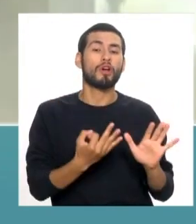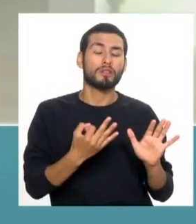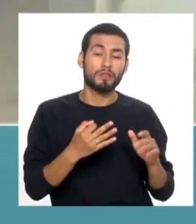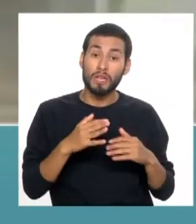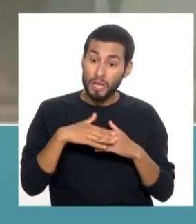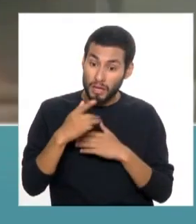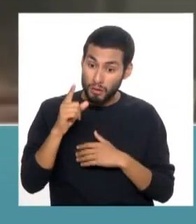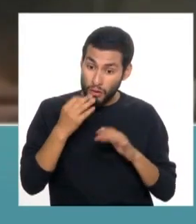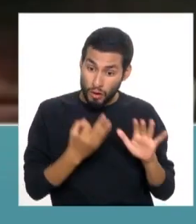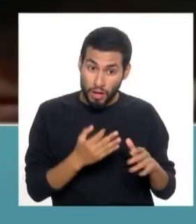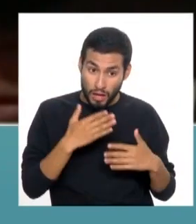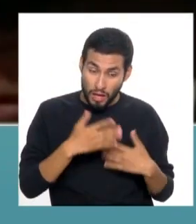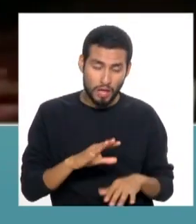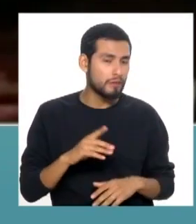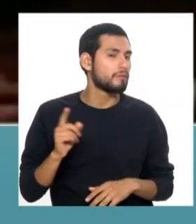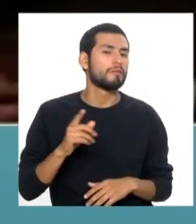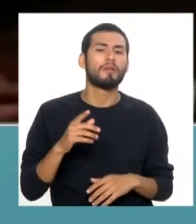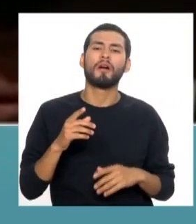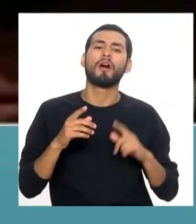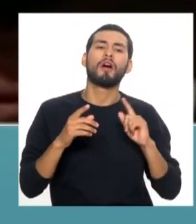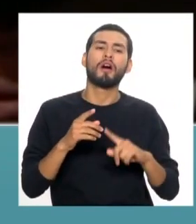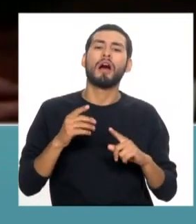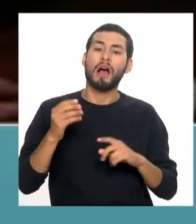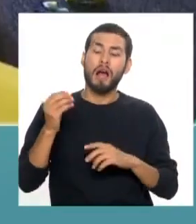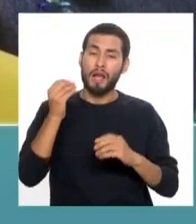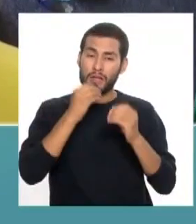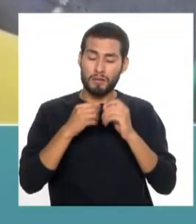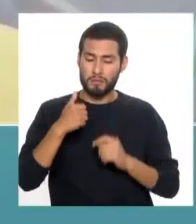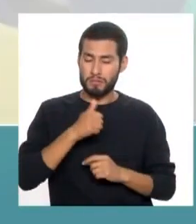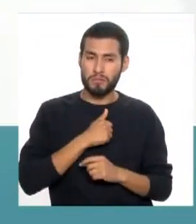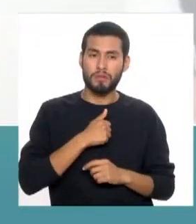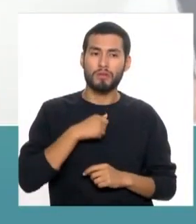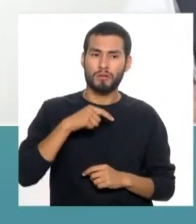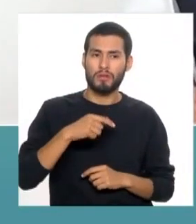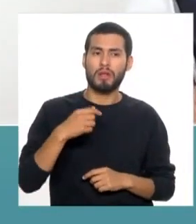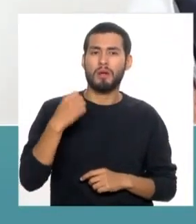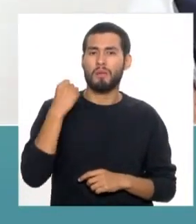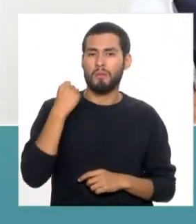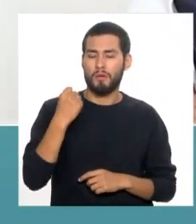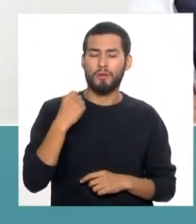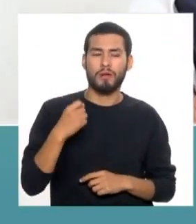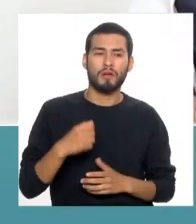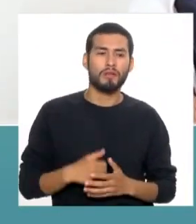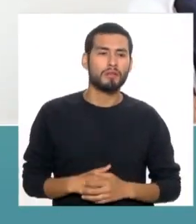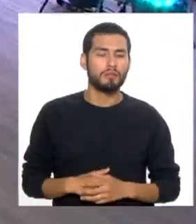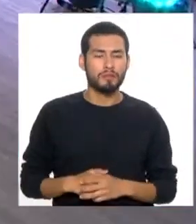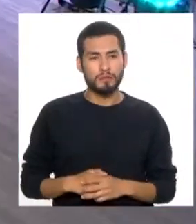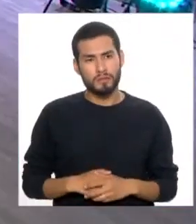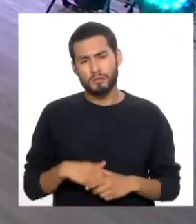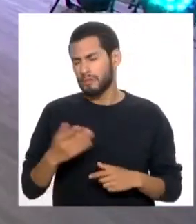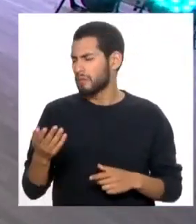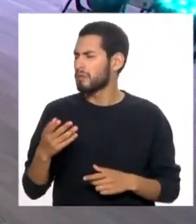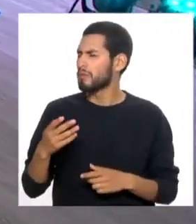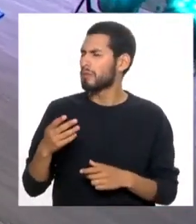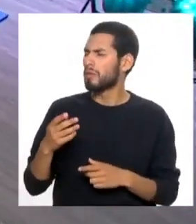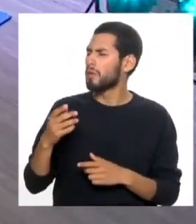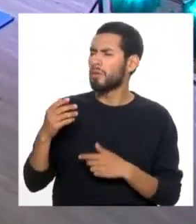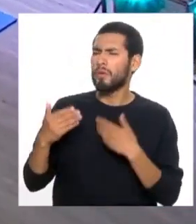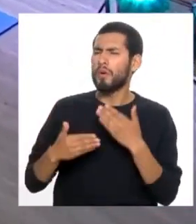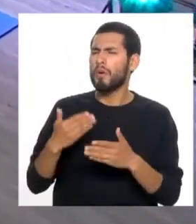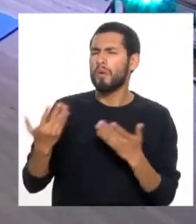pasando los 18 años, ya lo puede hacer el mismo alimentista por derecho propio. ¿Y cuál es el procedimiento? Imaginemos que